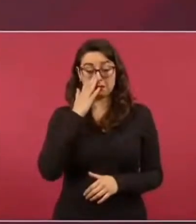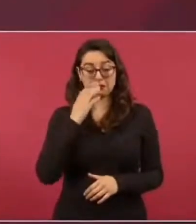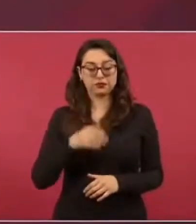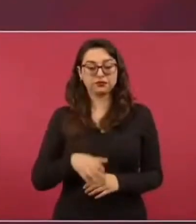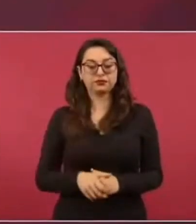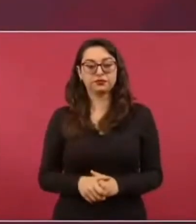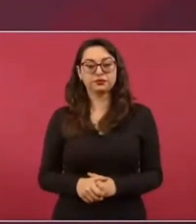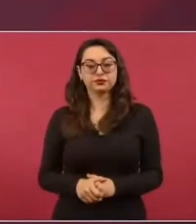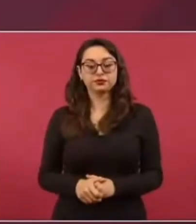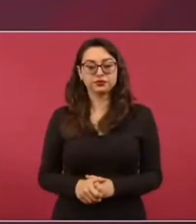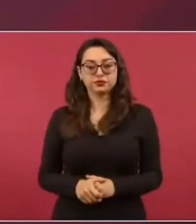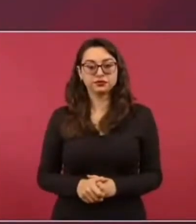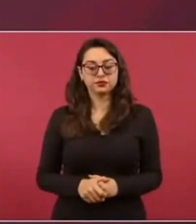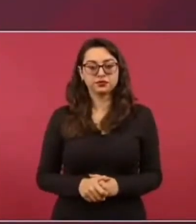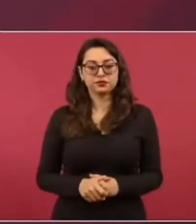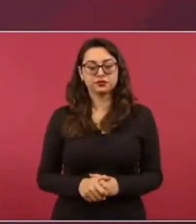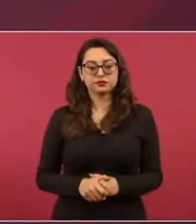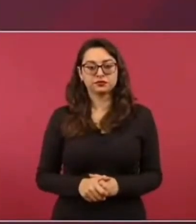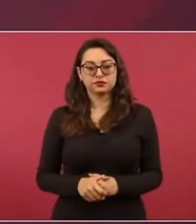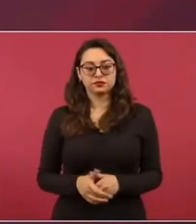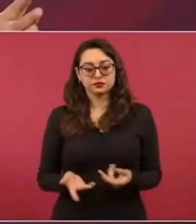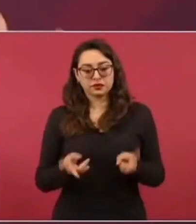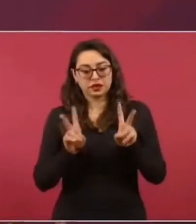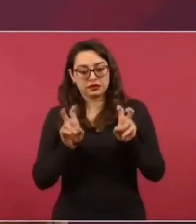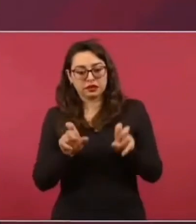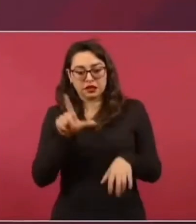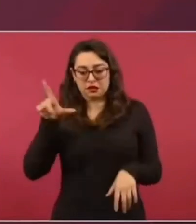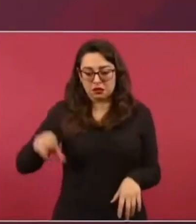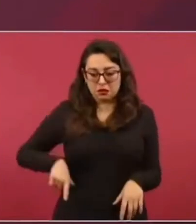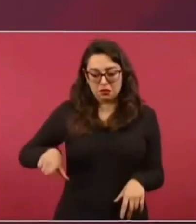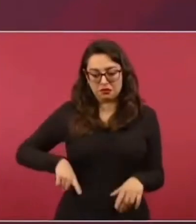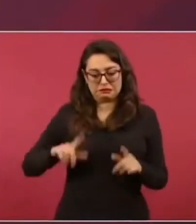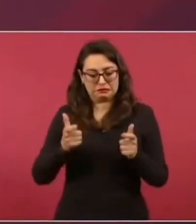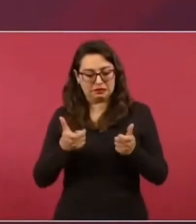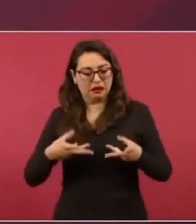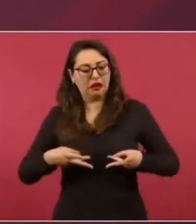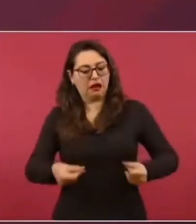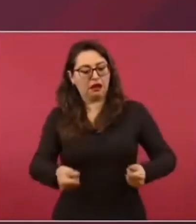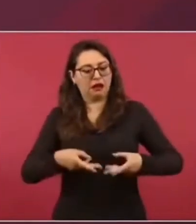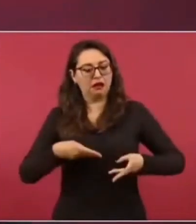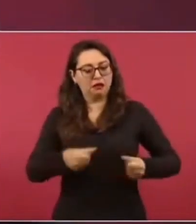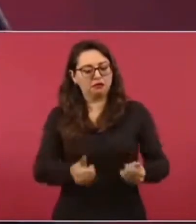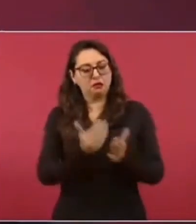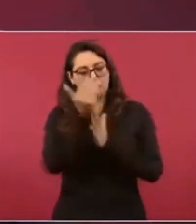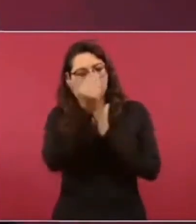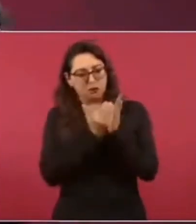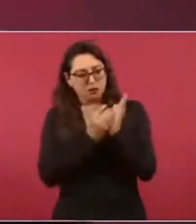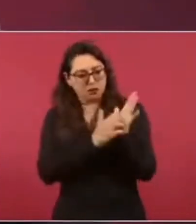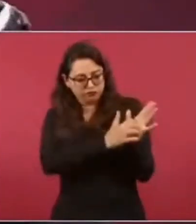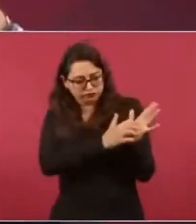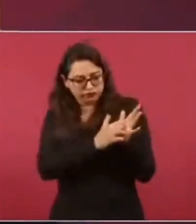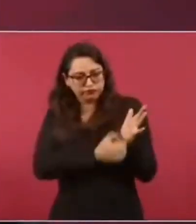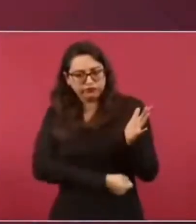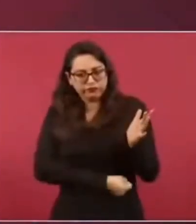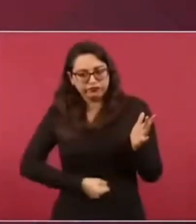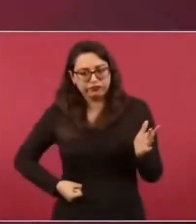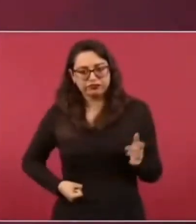la aplicación de una política de austeridad de Estado. No, ni se hablaba, y al contrario,